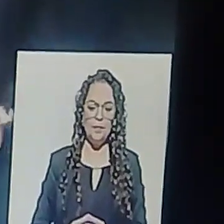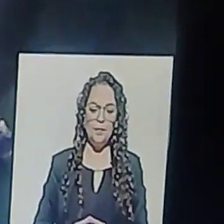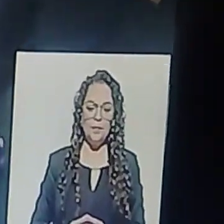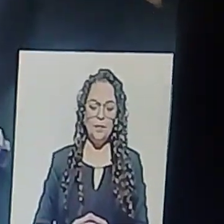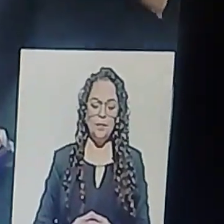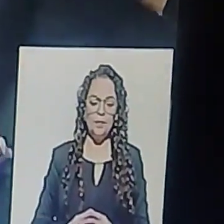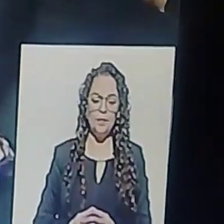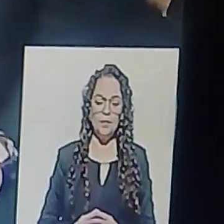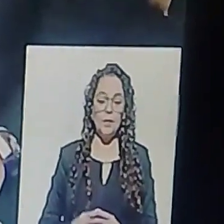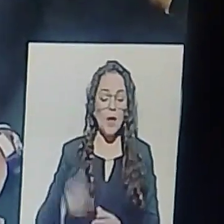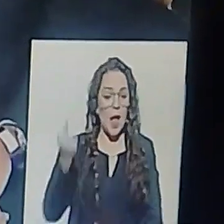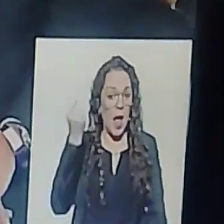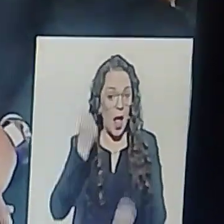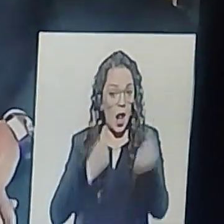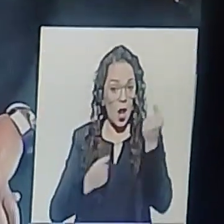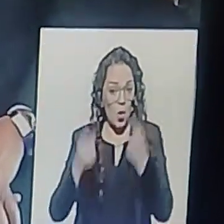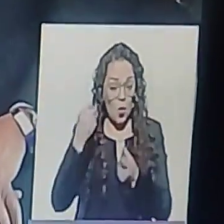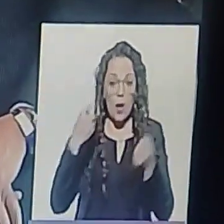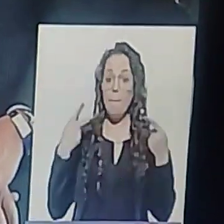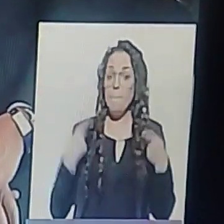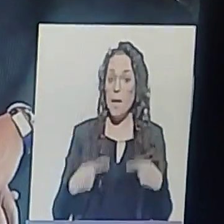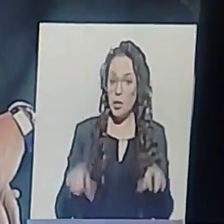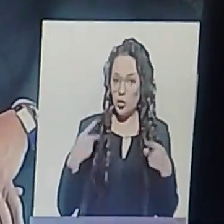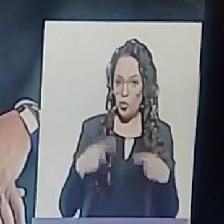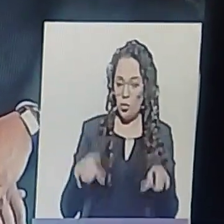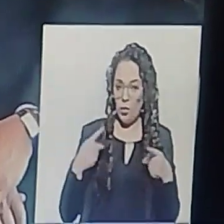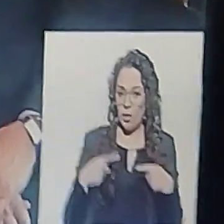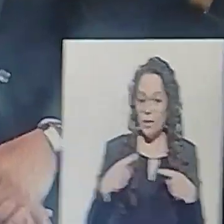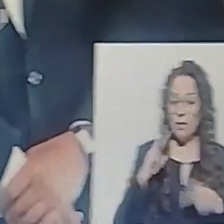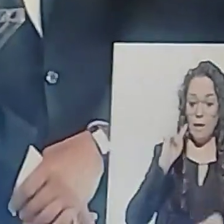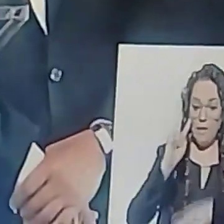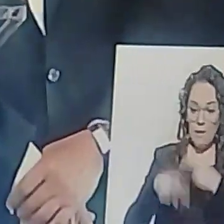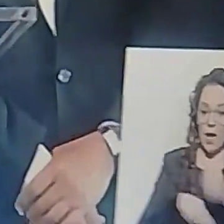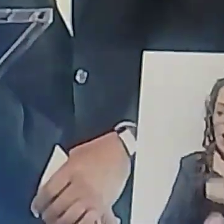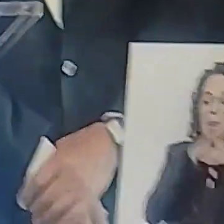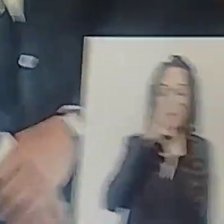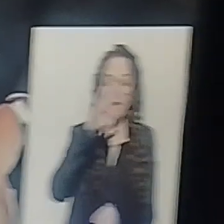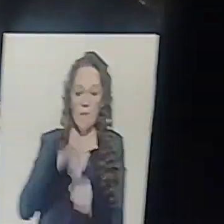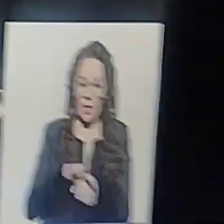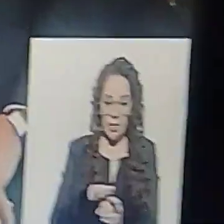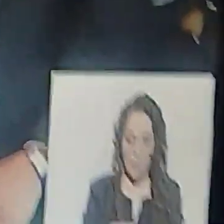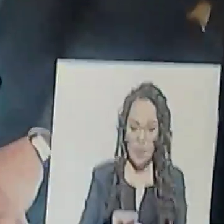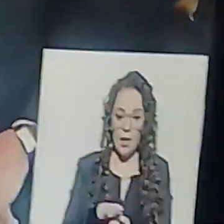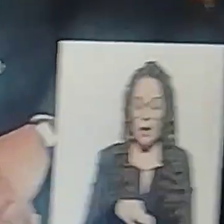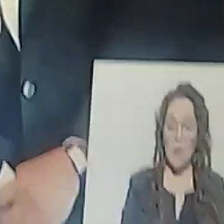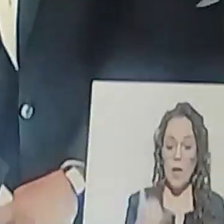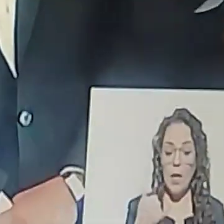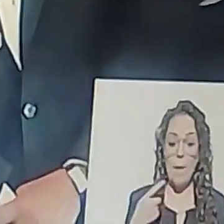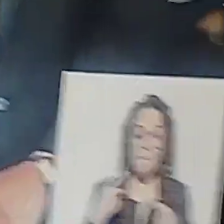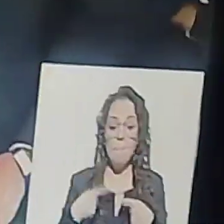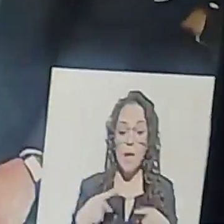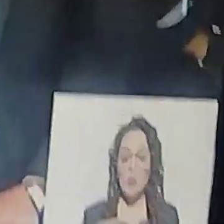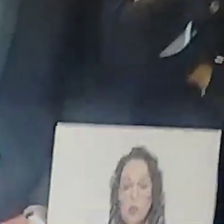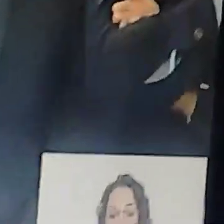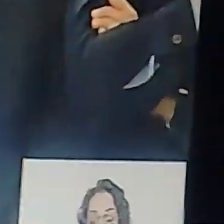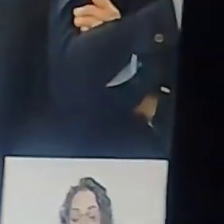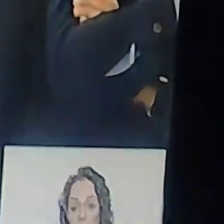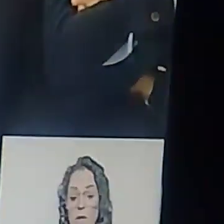Dado que hay gente que está votando y por respeto a los ciudadanos que siguen en las